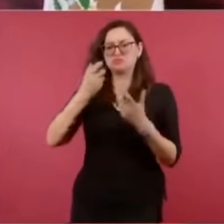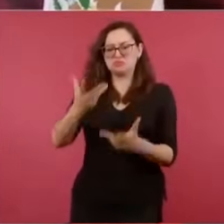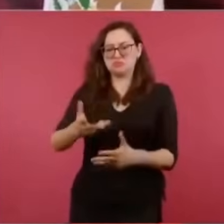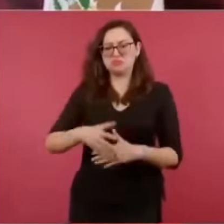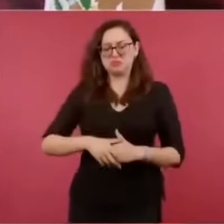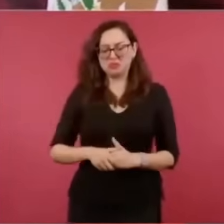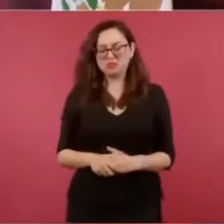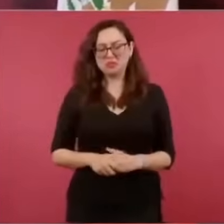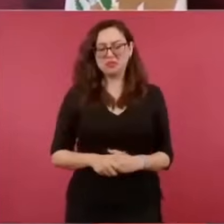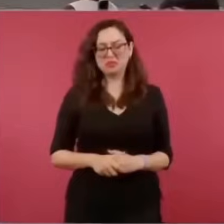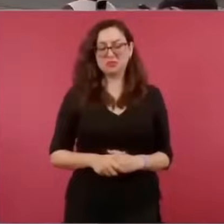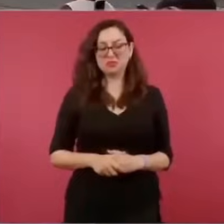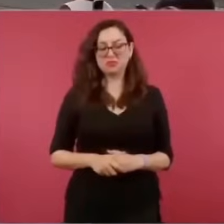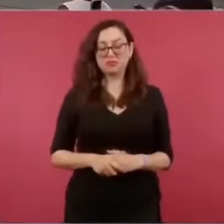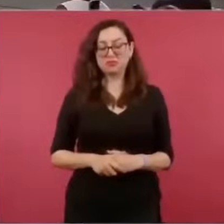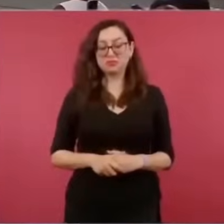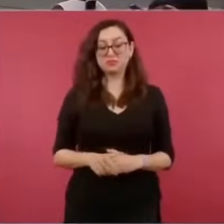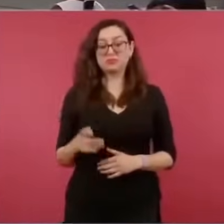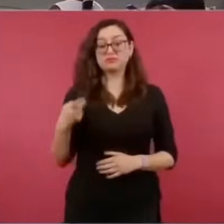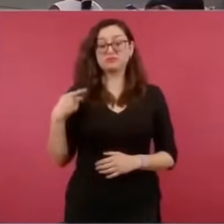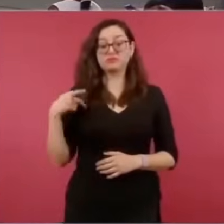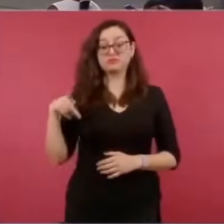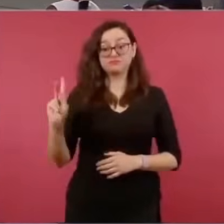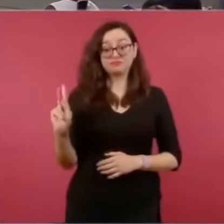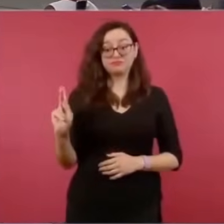Solo que